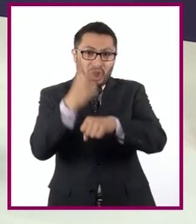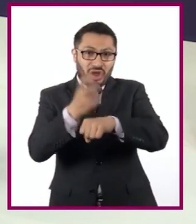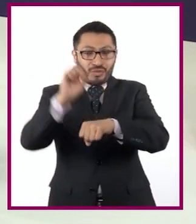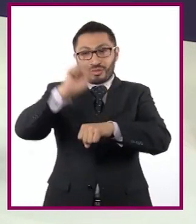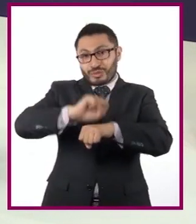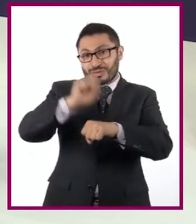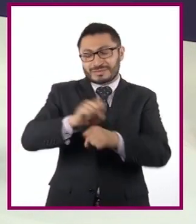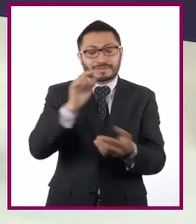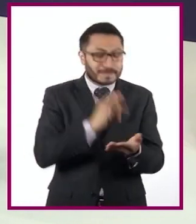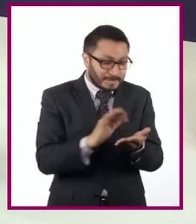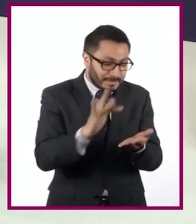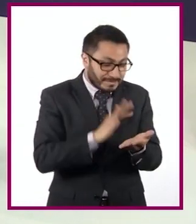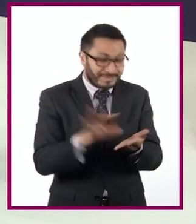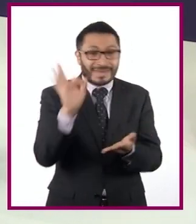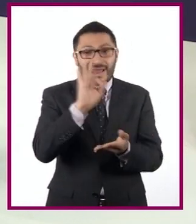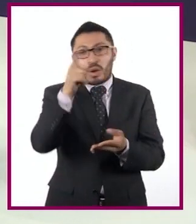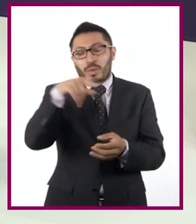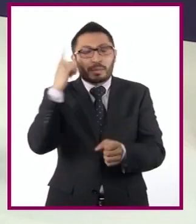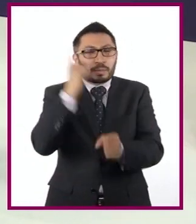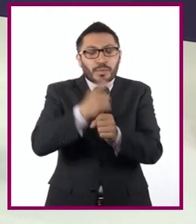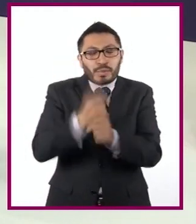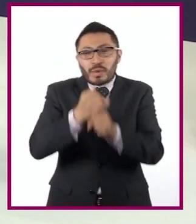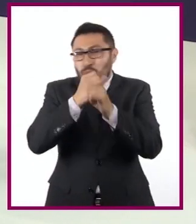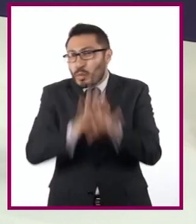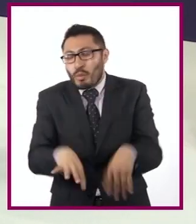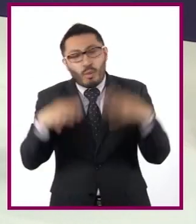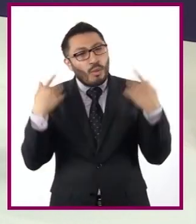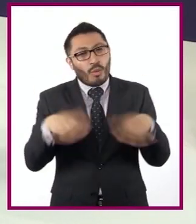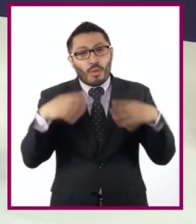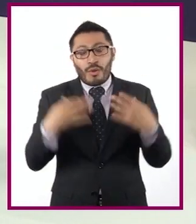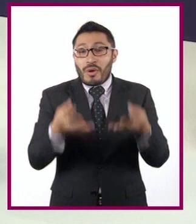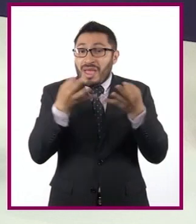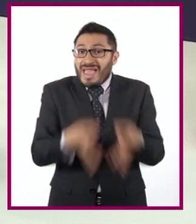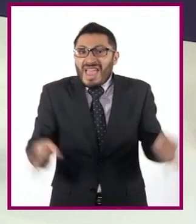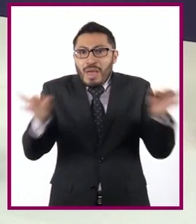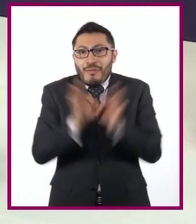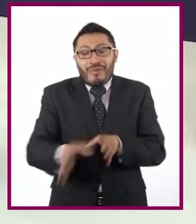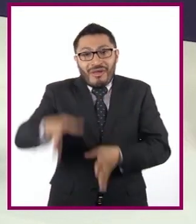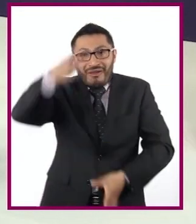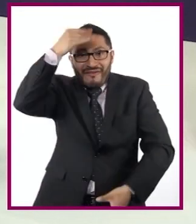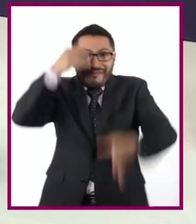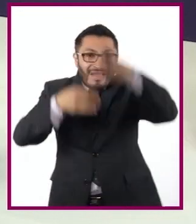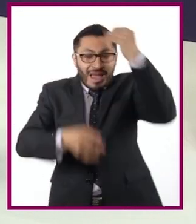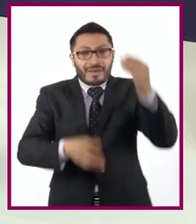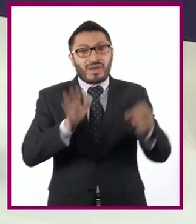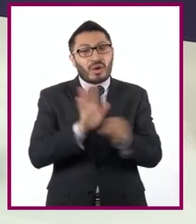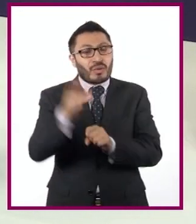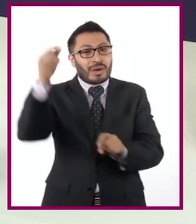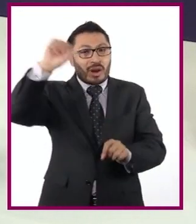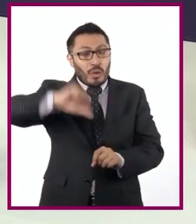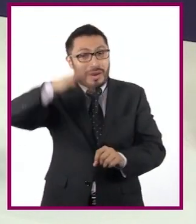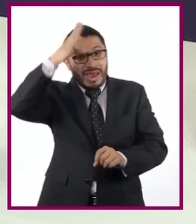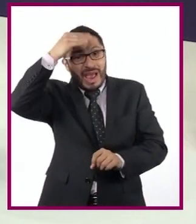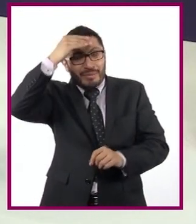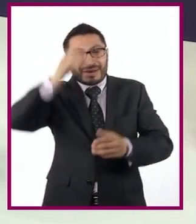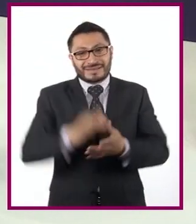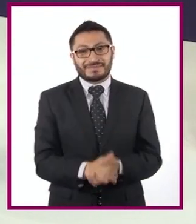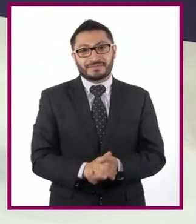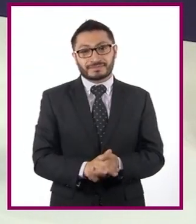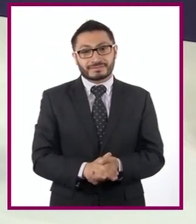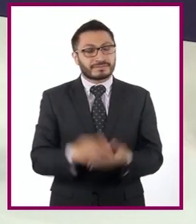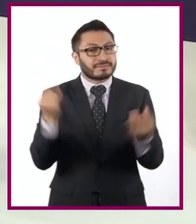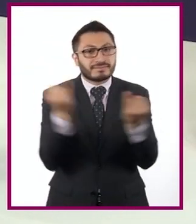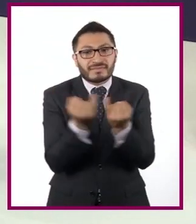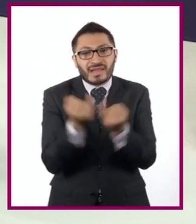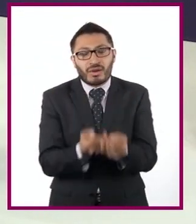secundaria. Seguramente encontrarán información que les permita ampliar y complementar lo que tratamos en esta sesión, además de